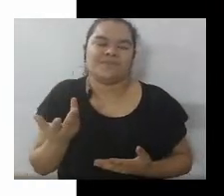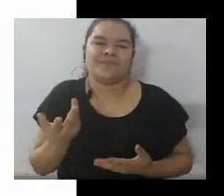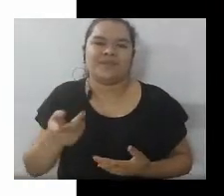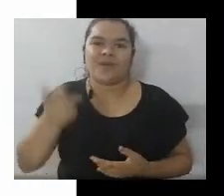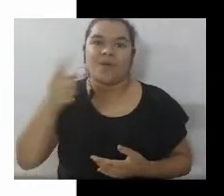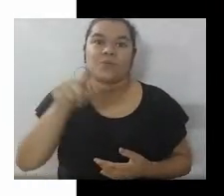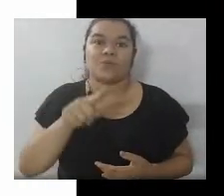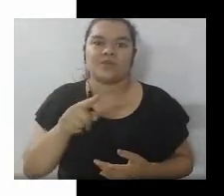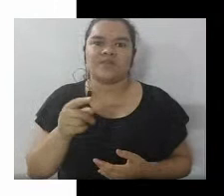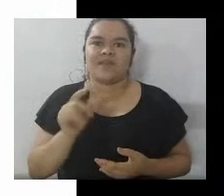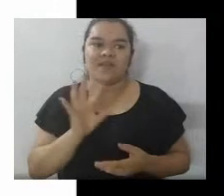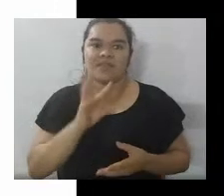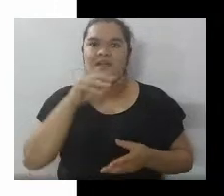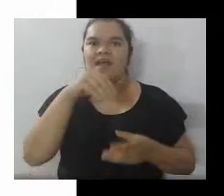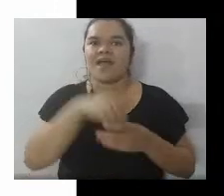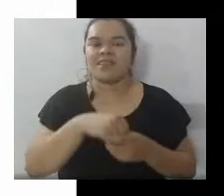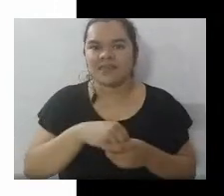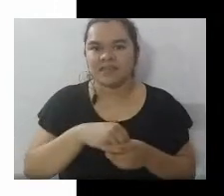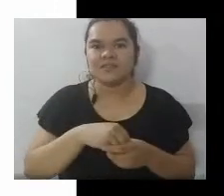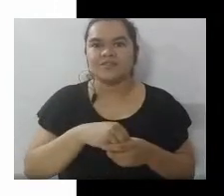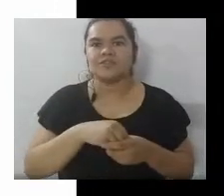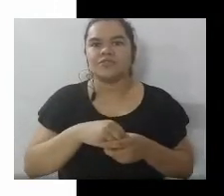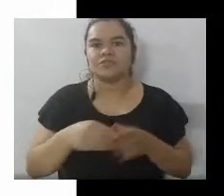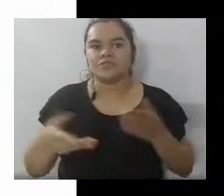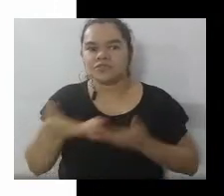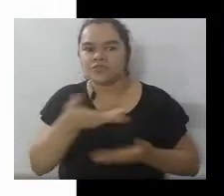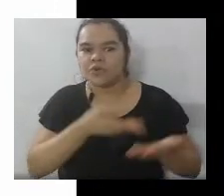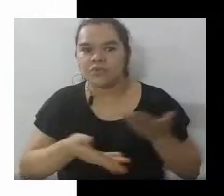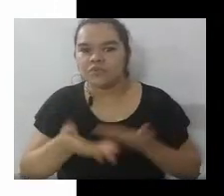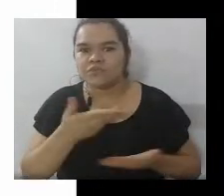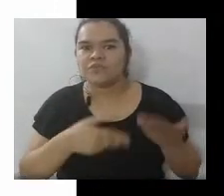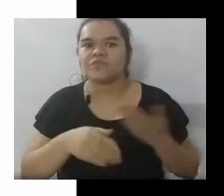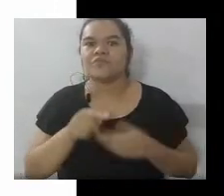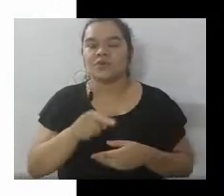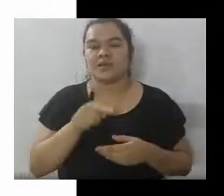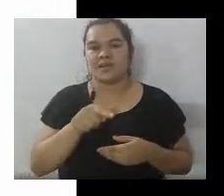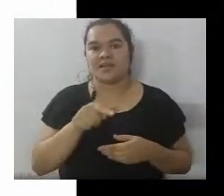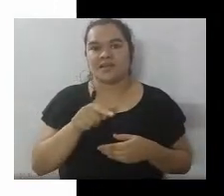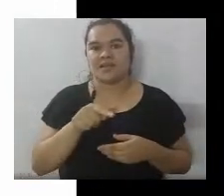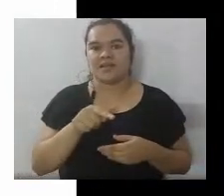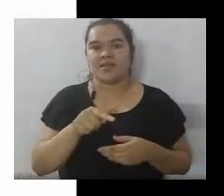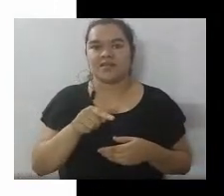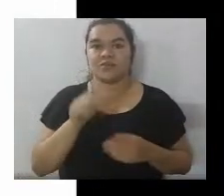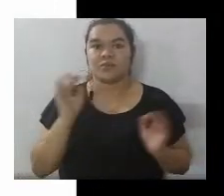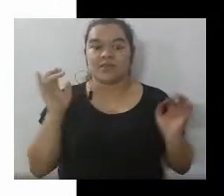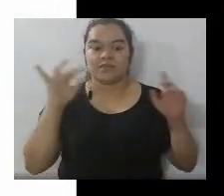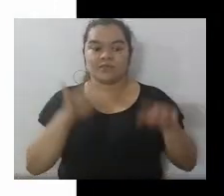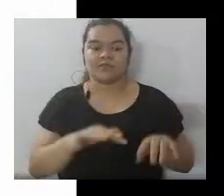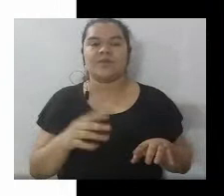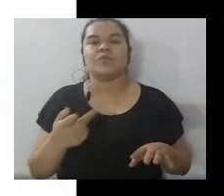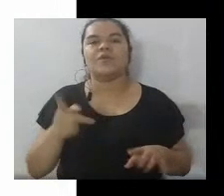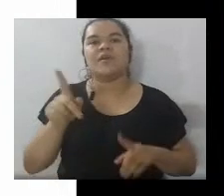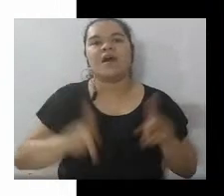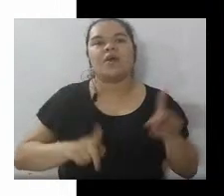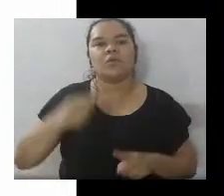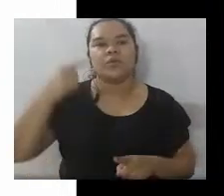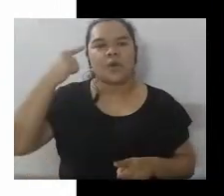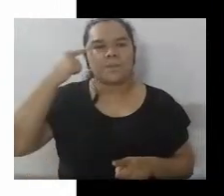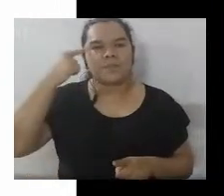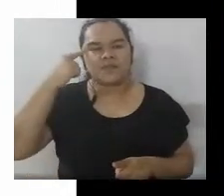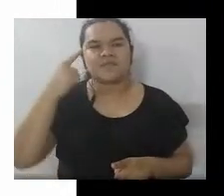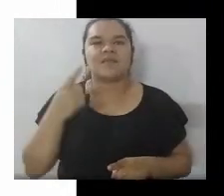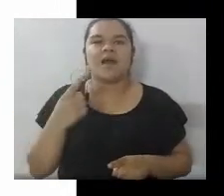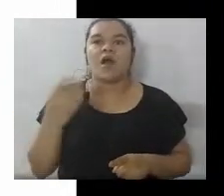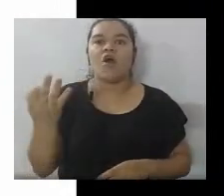empieza, y voy a tomar las palabras del profesor Sáenz, que decía un clic, hay que empezar a hacer un clic en la cabeza